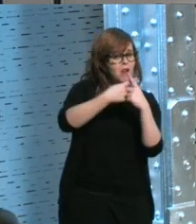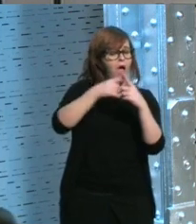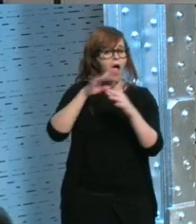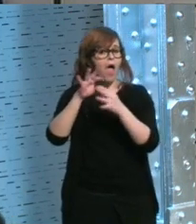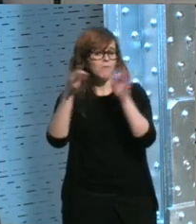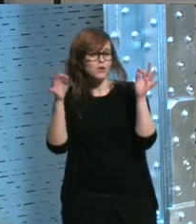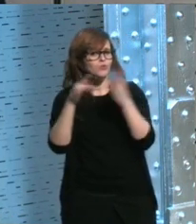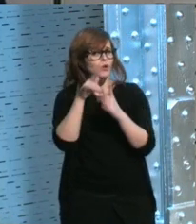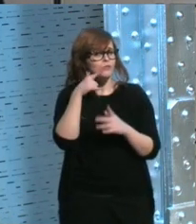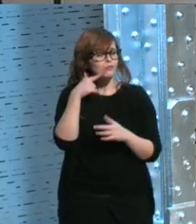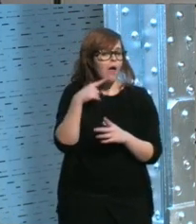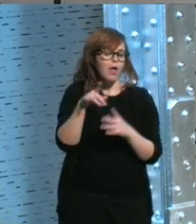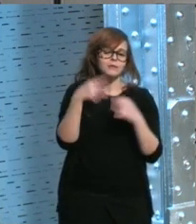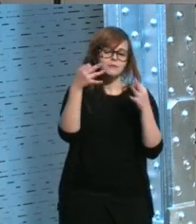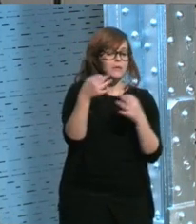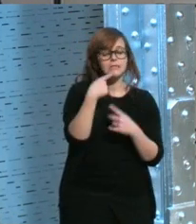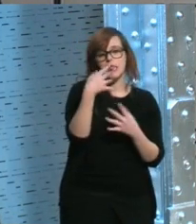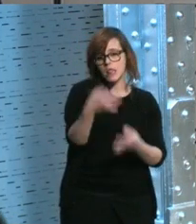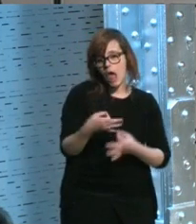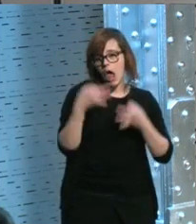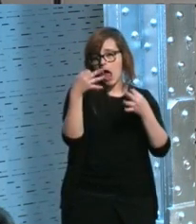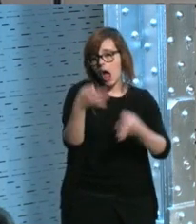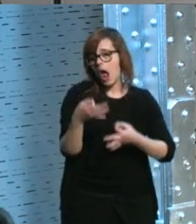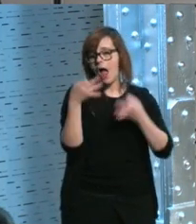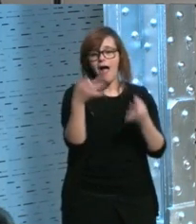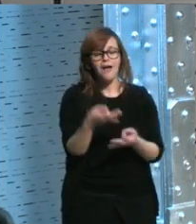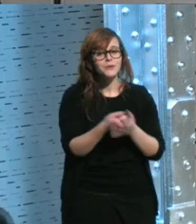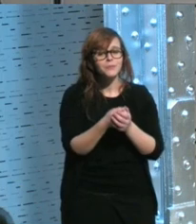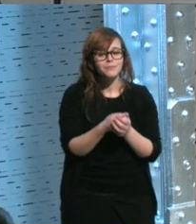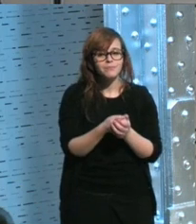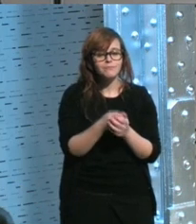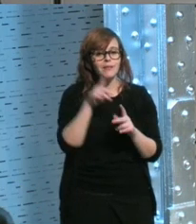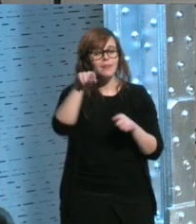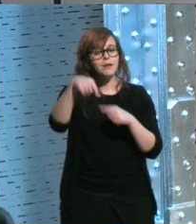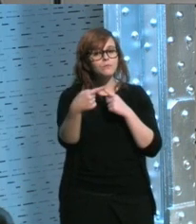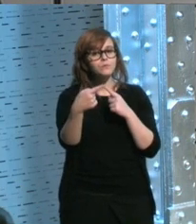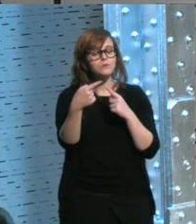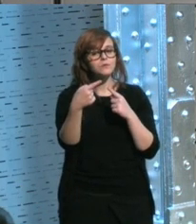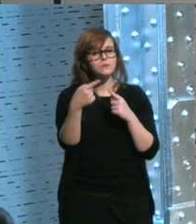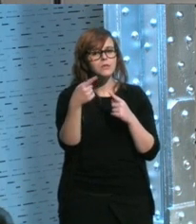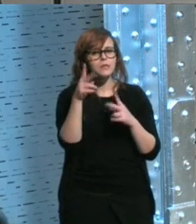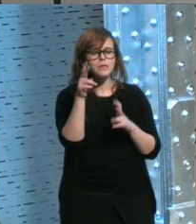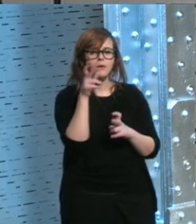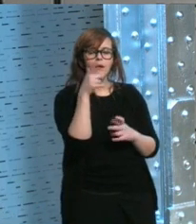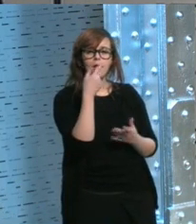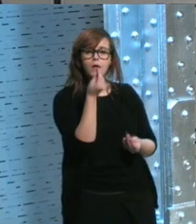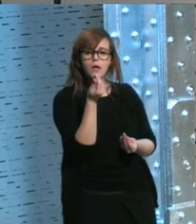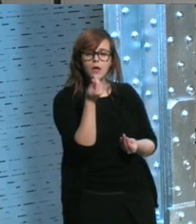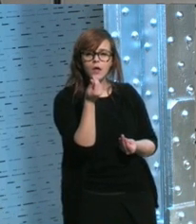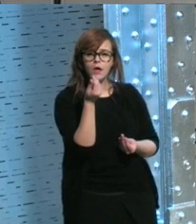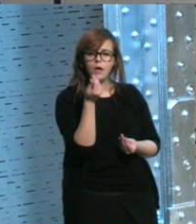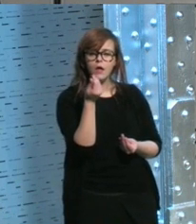que escuché 50 veces. Después, hay los ángeles, ¿cómo se dice? Angel